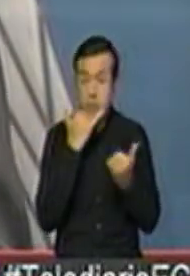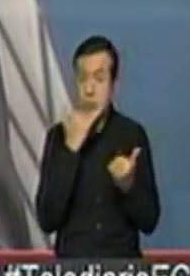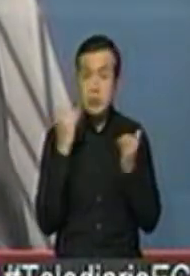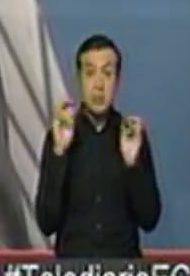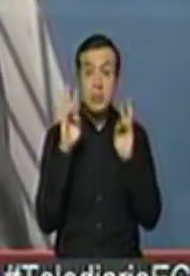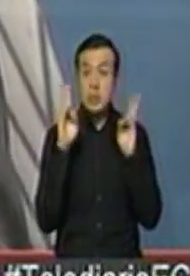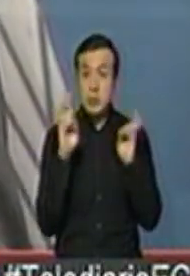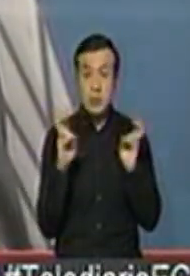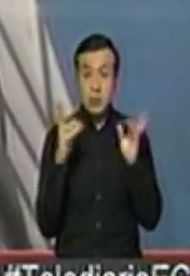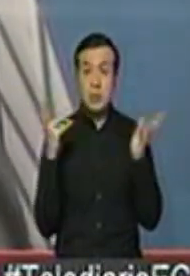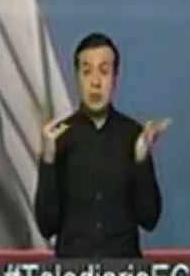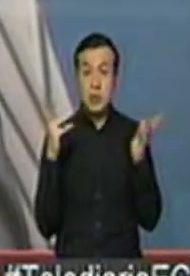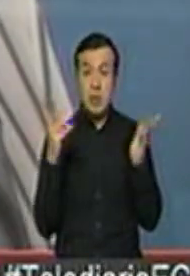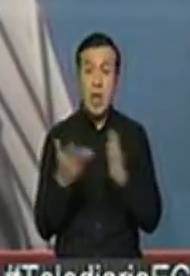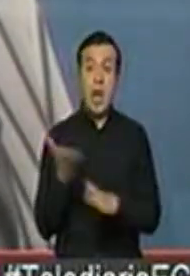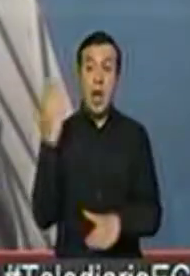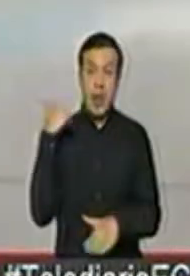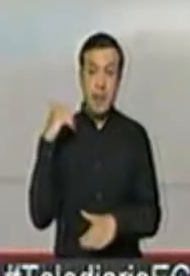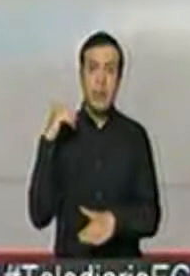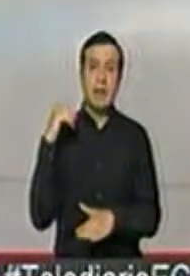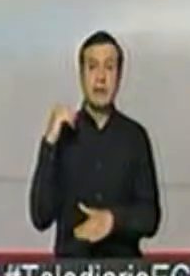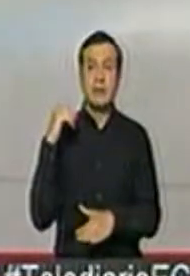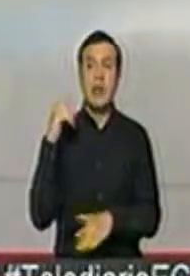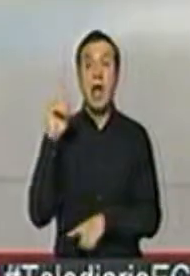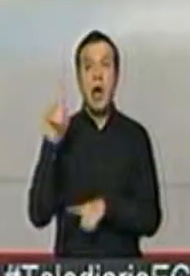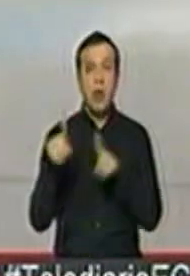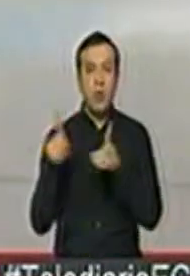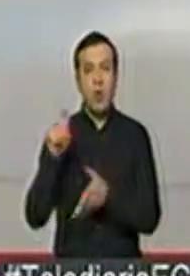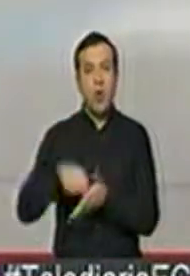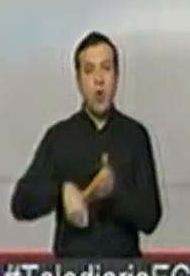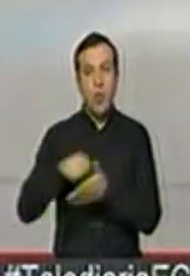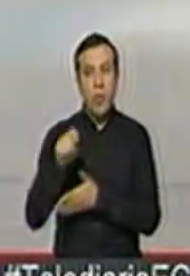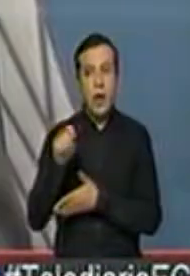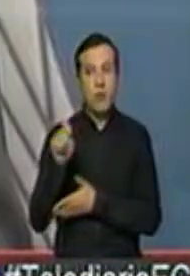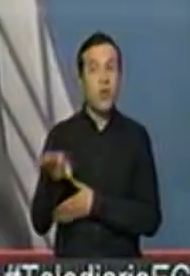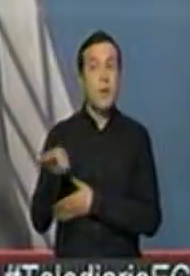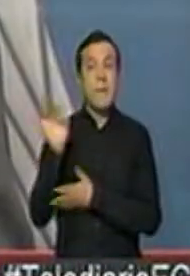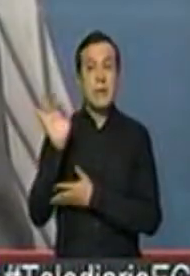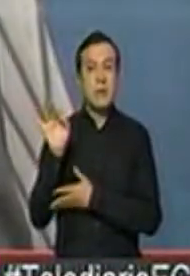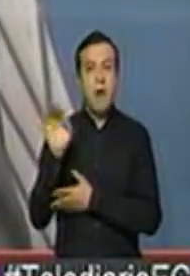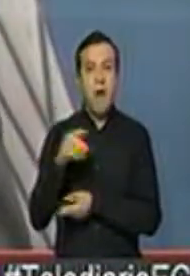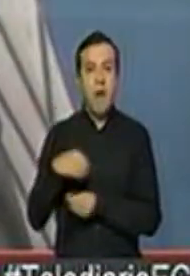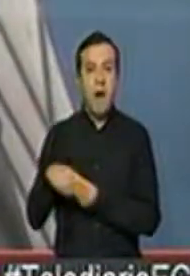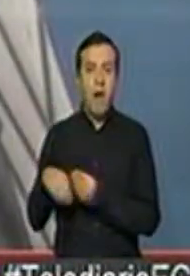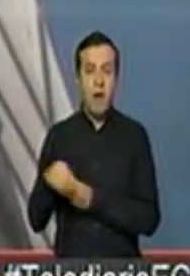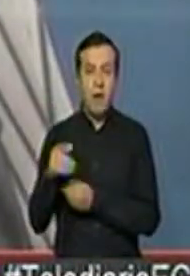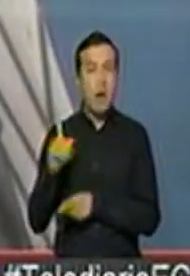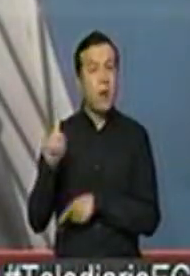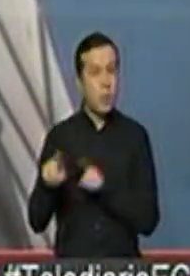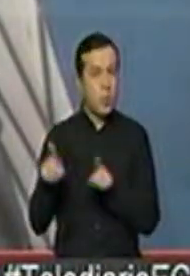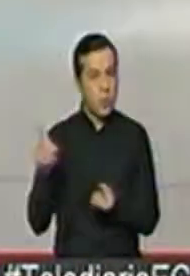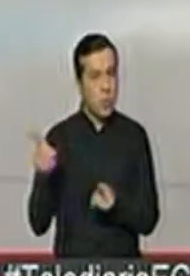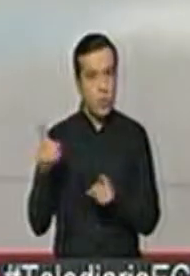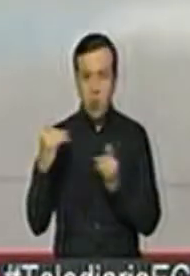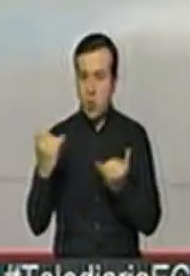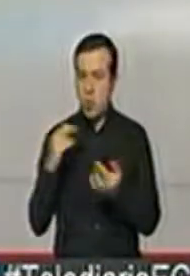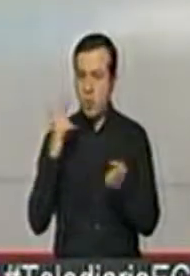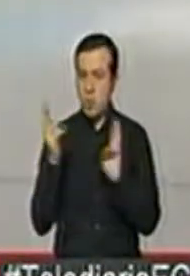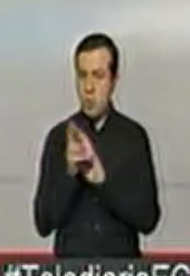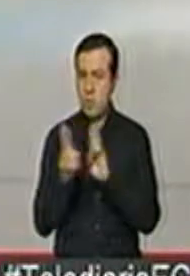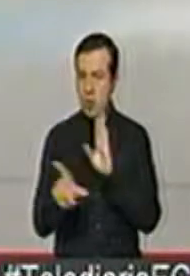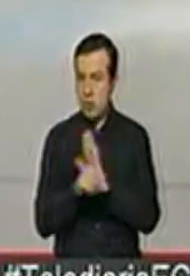denominado régimen especial. ¿En Así qué es. Situación se encuentra estas reformas del proyecto de ley en la Asamblea Nacional?